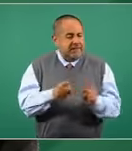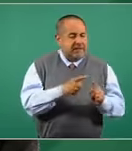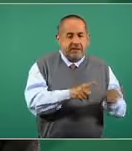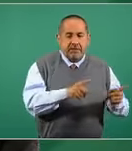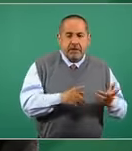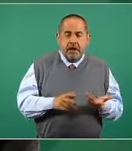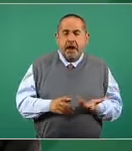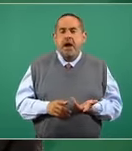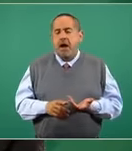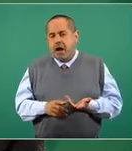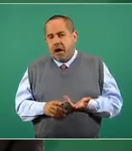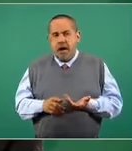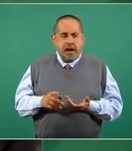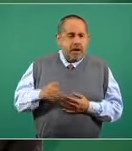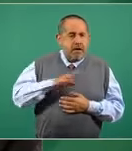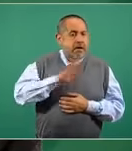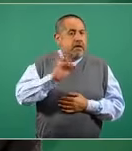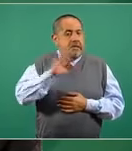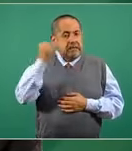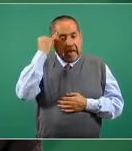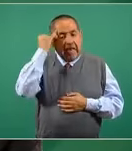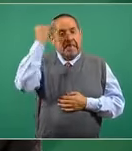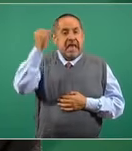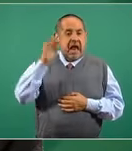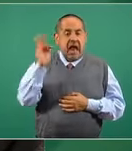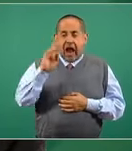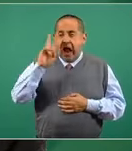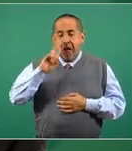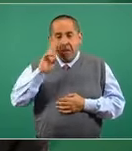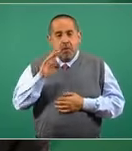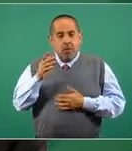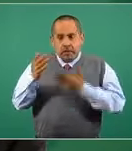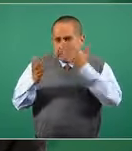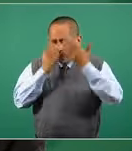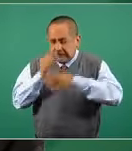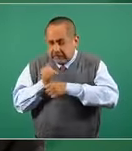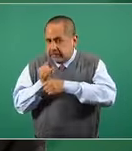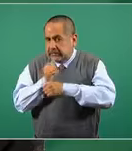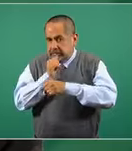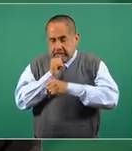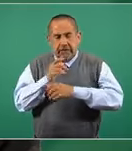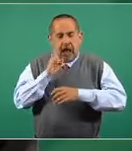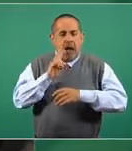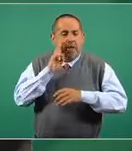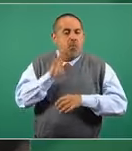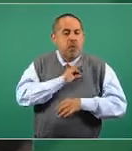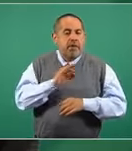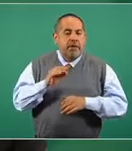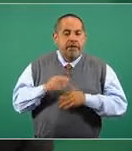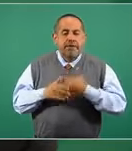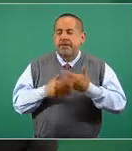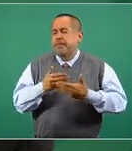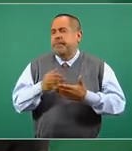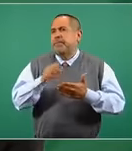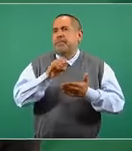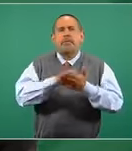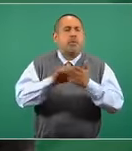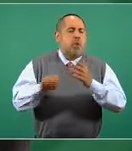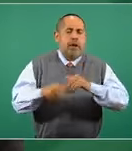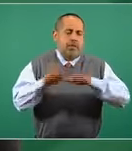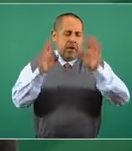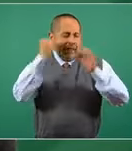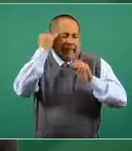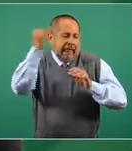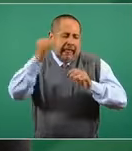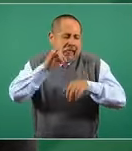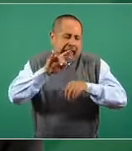idea de combinar se trata de que se pudieran hacer distintas secuencias, vamos a poner un ejemplo